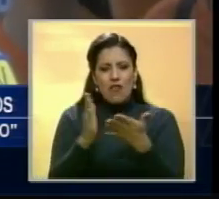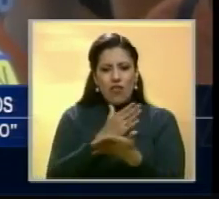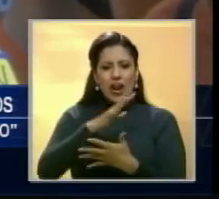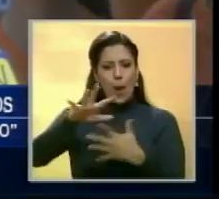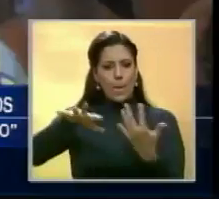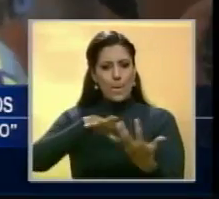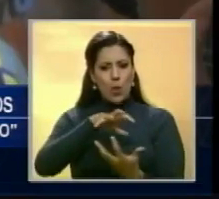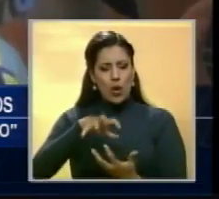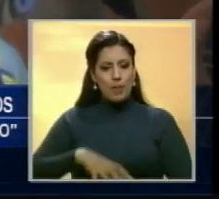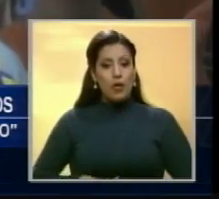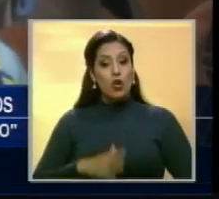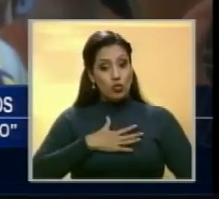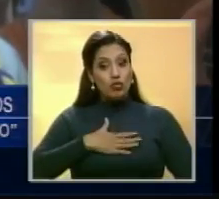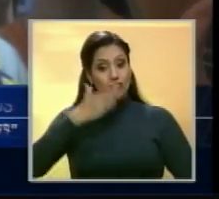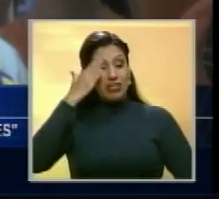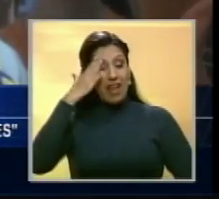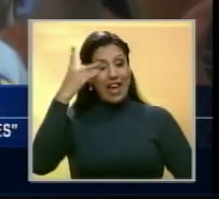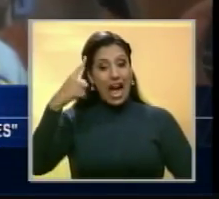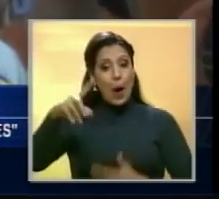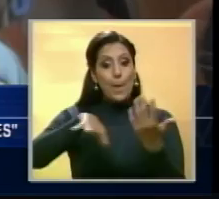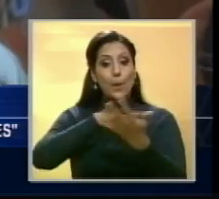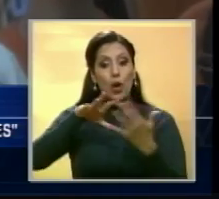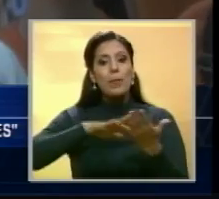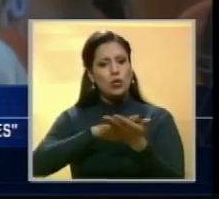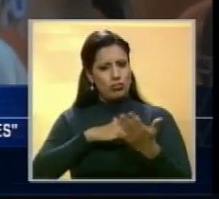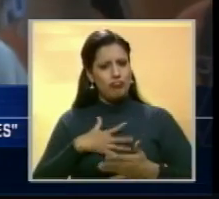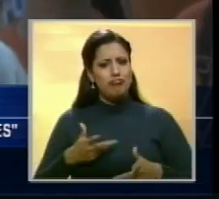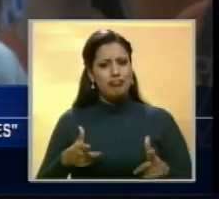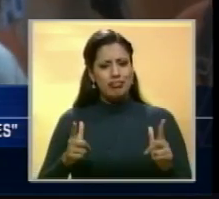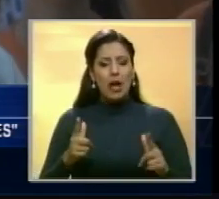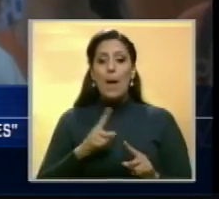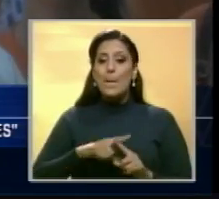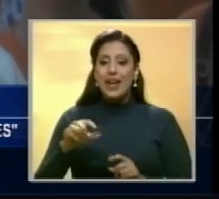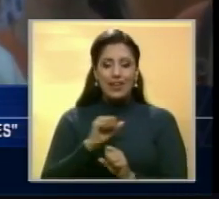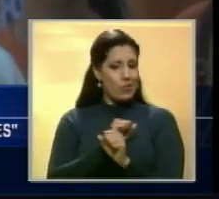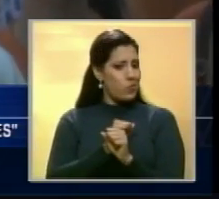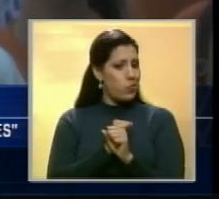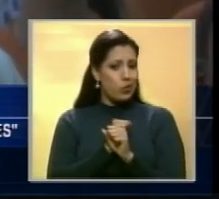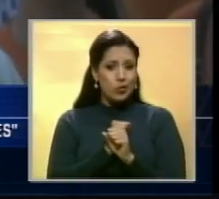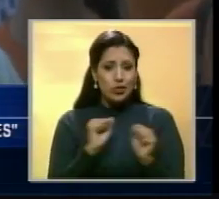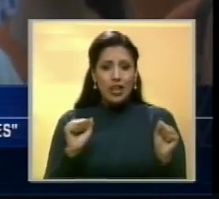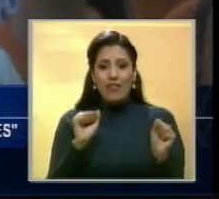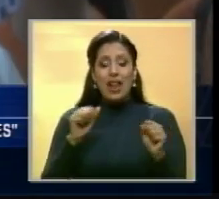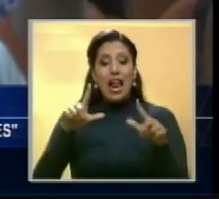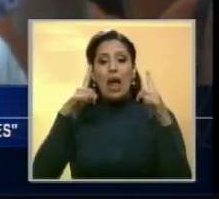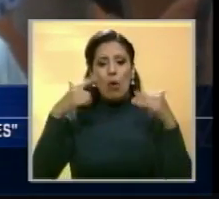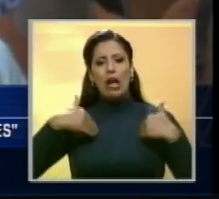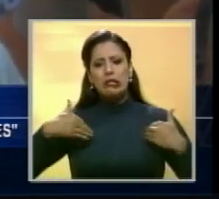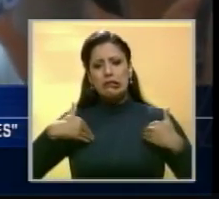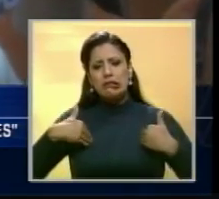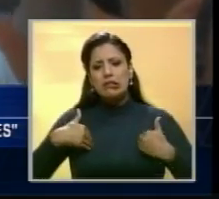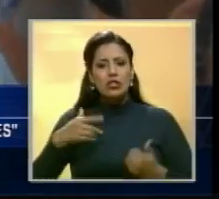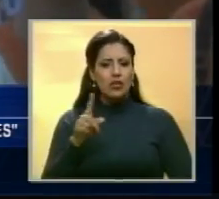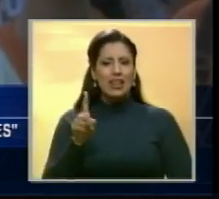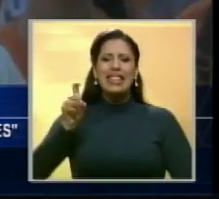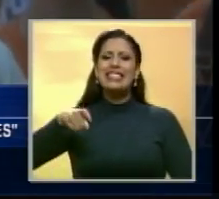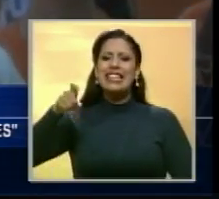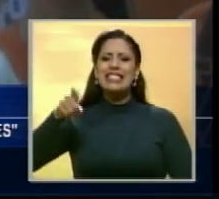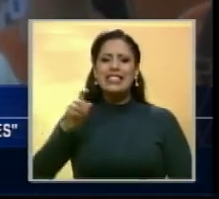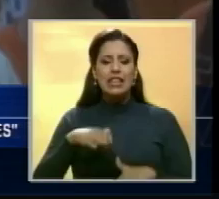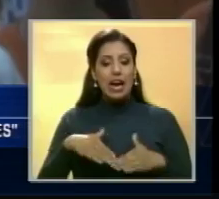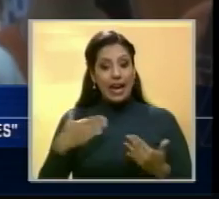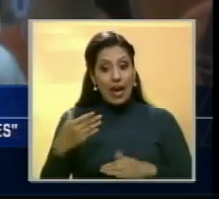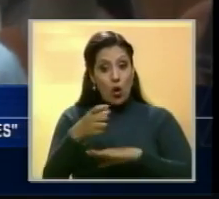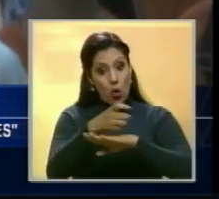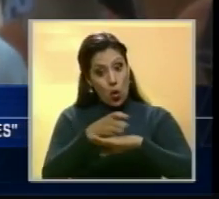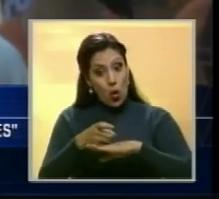la problemática. Porque sabemos que esos problemas se pueden resolver. Es imposible que Vargas siga sufriendo tanto, es necesario que